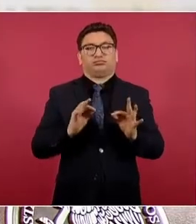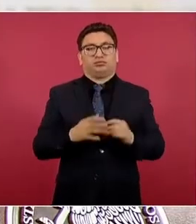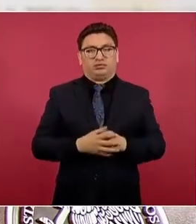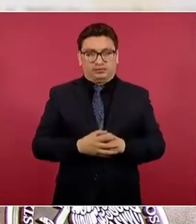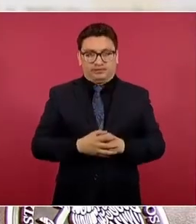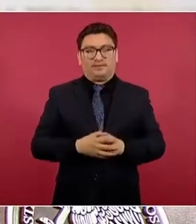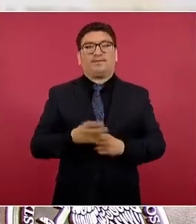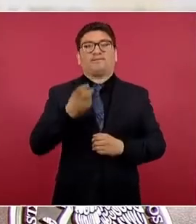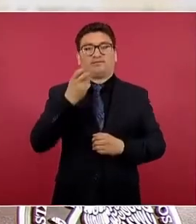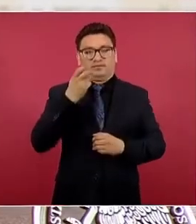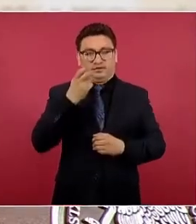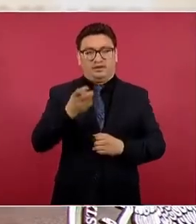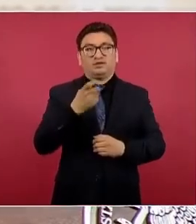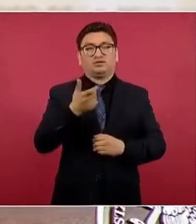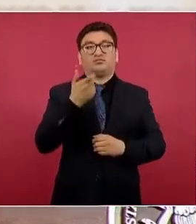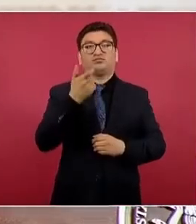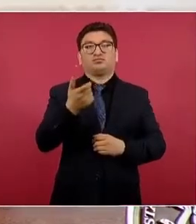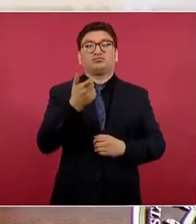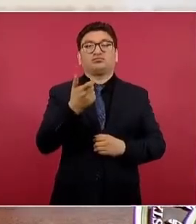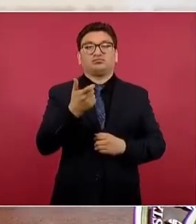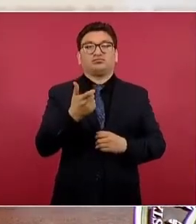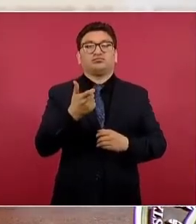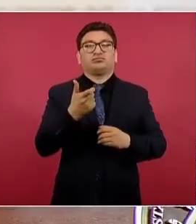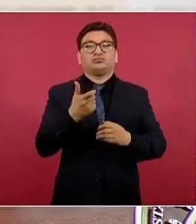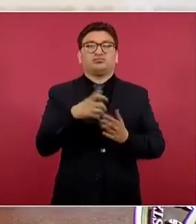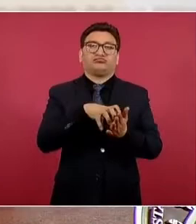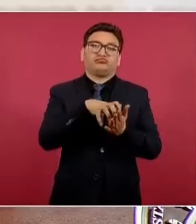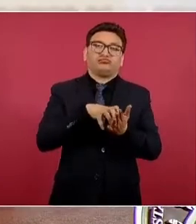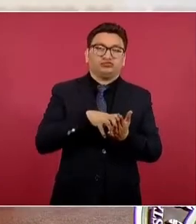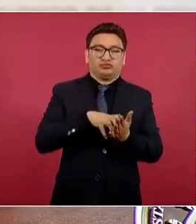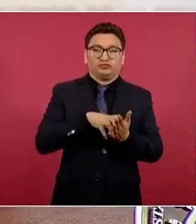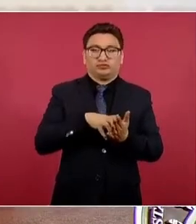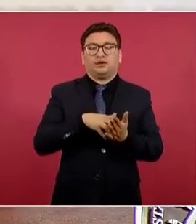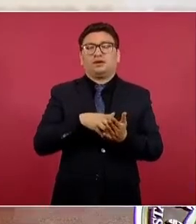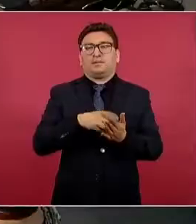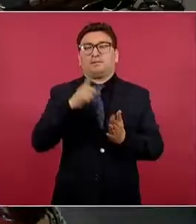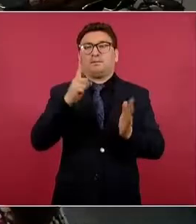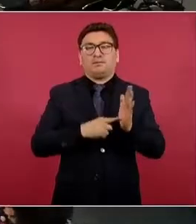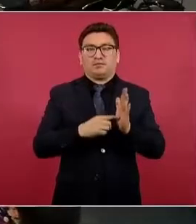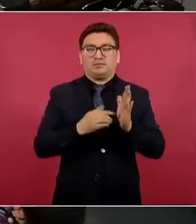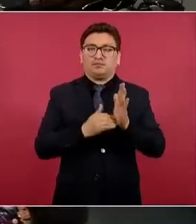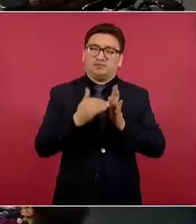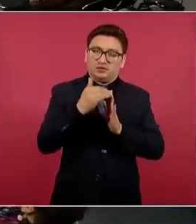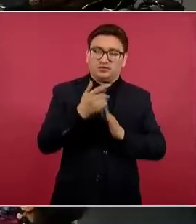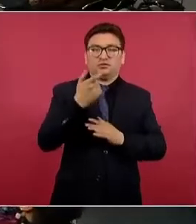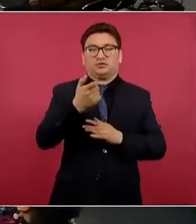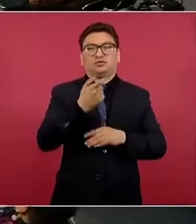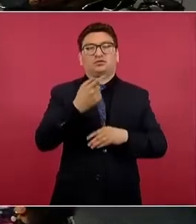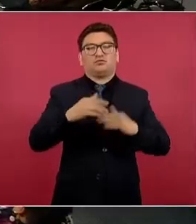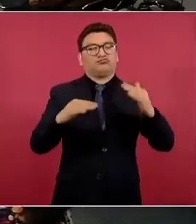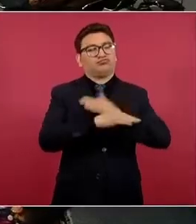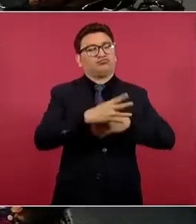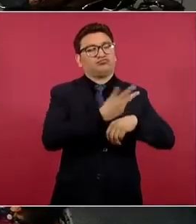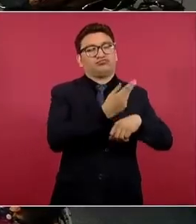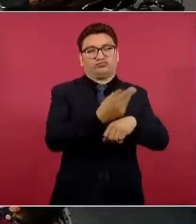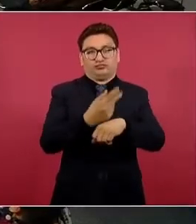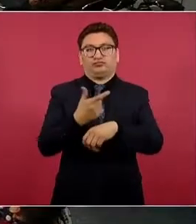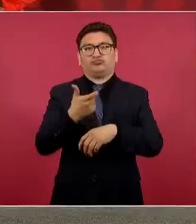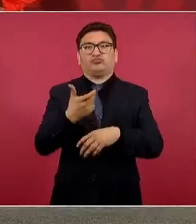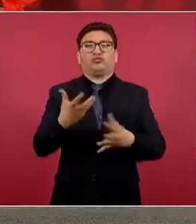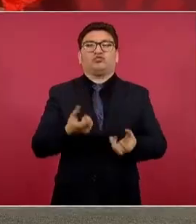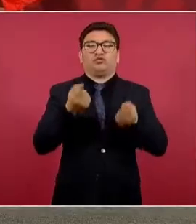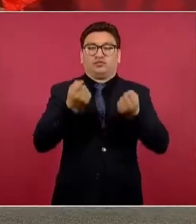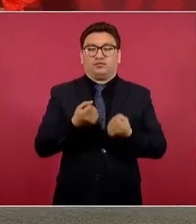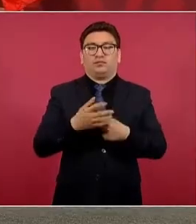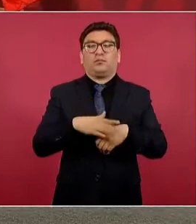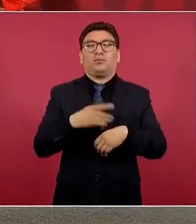Así se logró ahorrar 1,000 millones de pesos en el mantenimiento de carreteras que habían